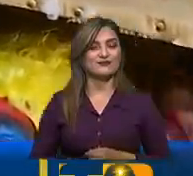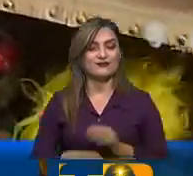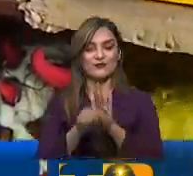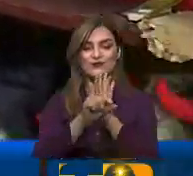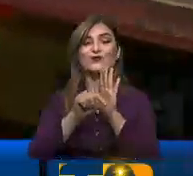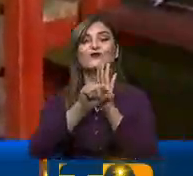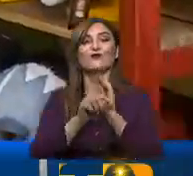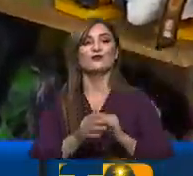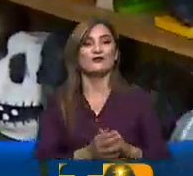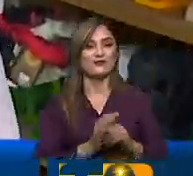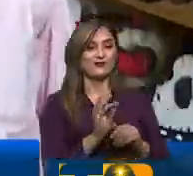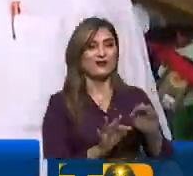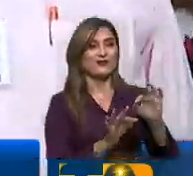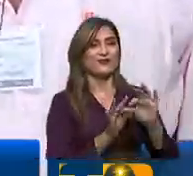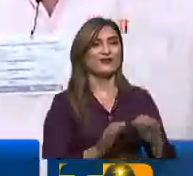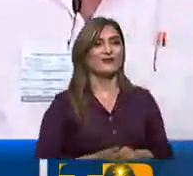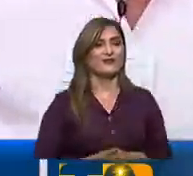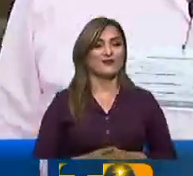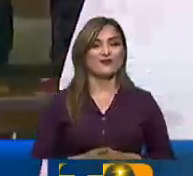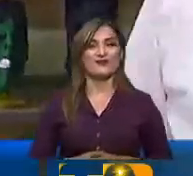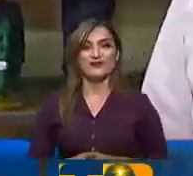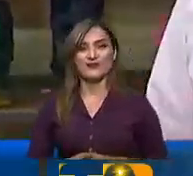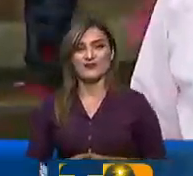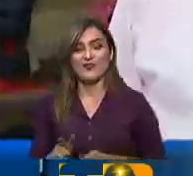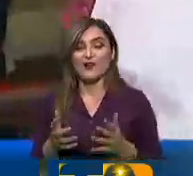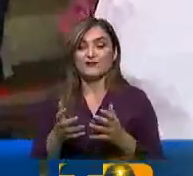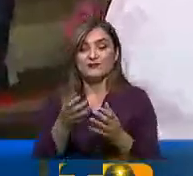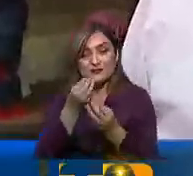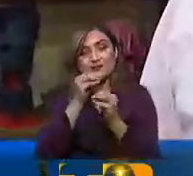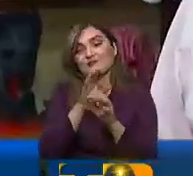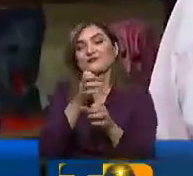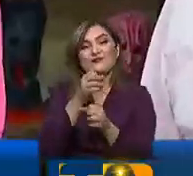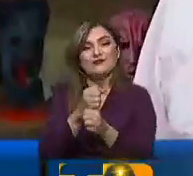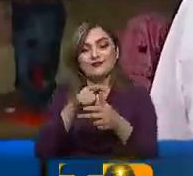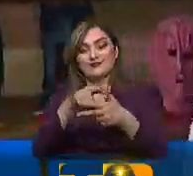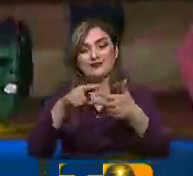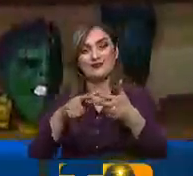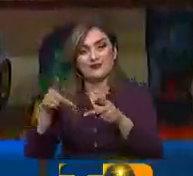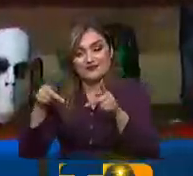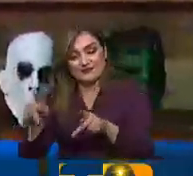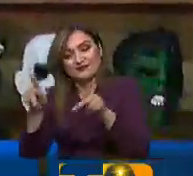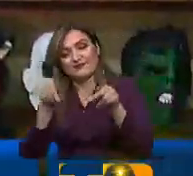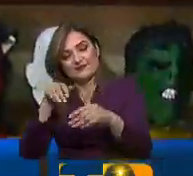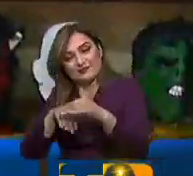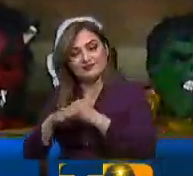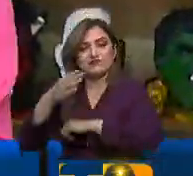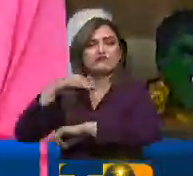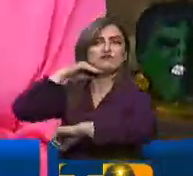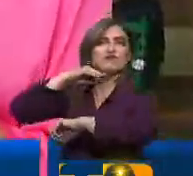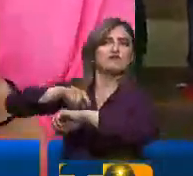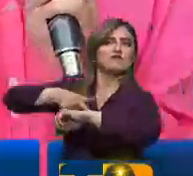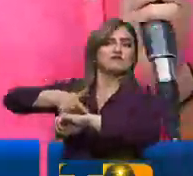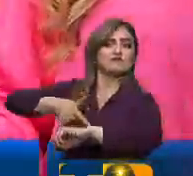¿no? Perfecto. Yo lo que les quiero comentar es que el tema de la bioseguridad está bien planeada. Tú ingresas, te toman la temperatura,